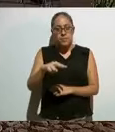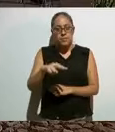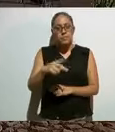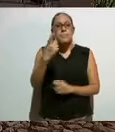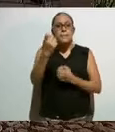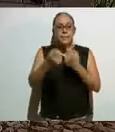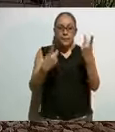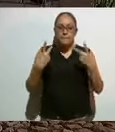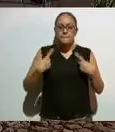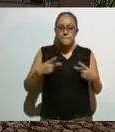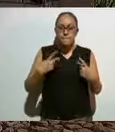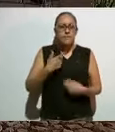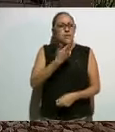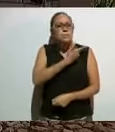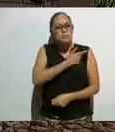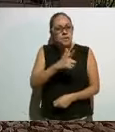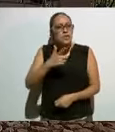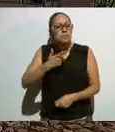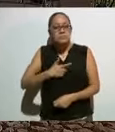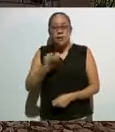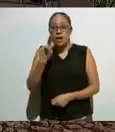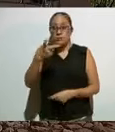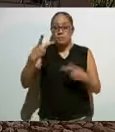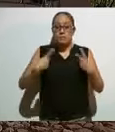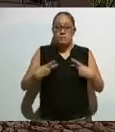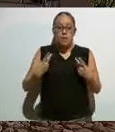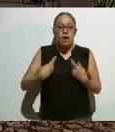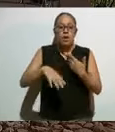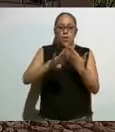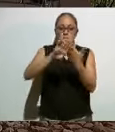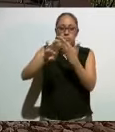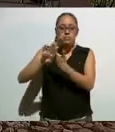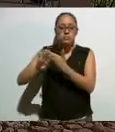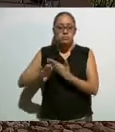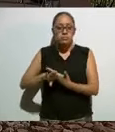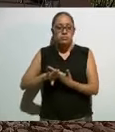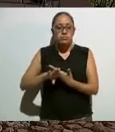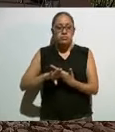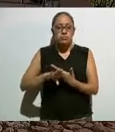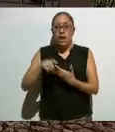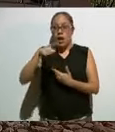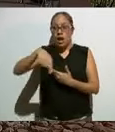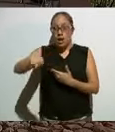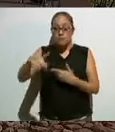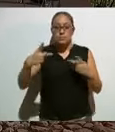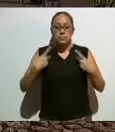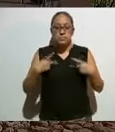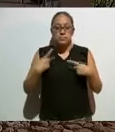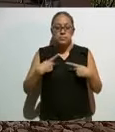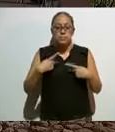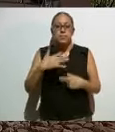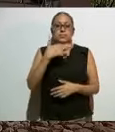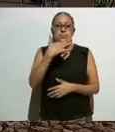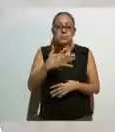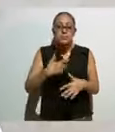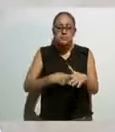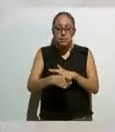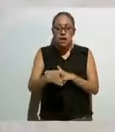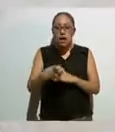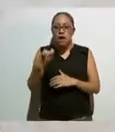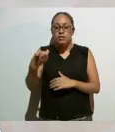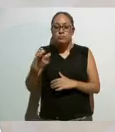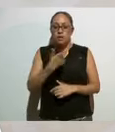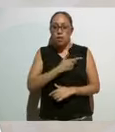les guste a los conservadores, aunque no les guste a los corruptos. Como dijo Hugo Eric,